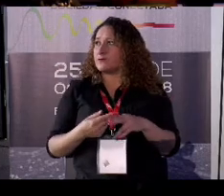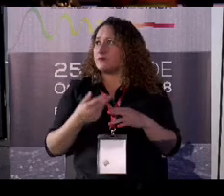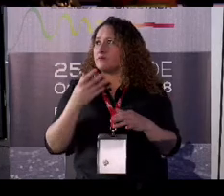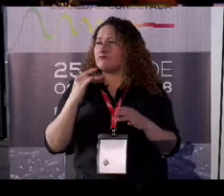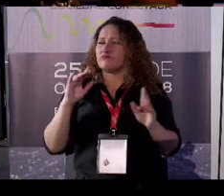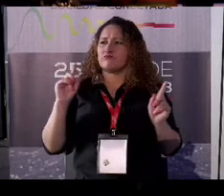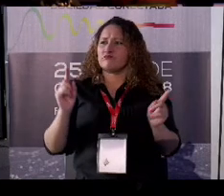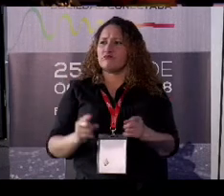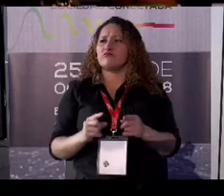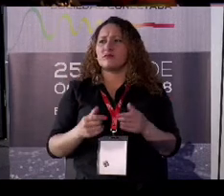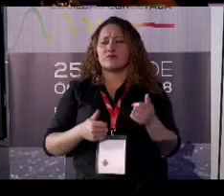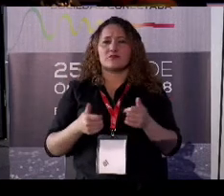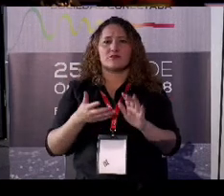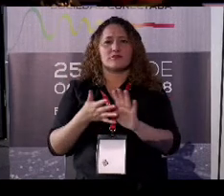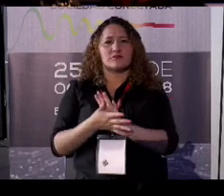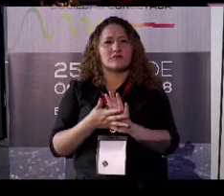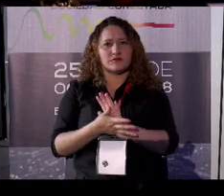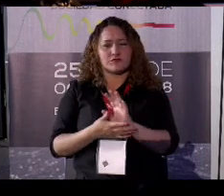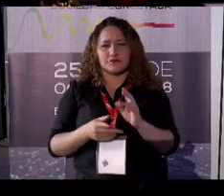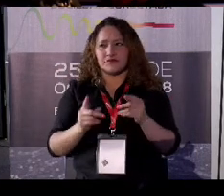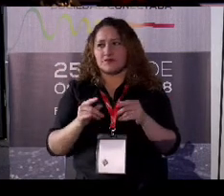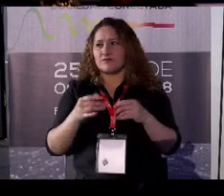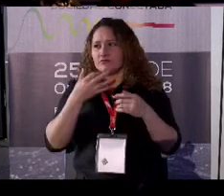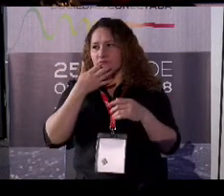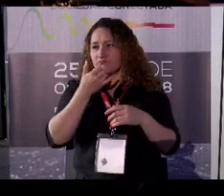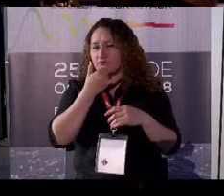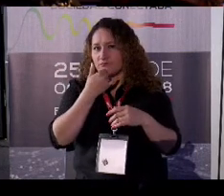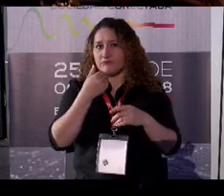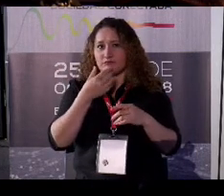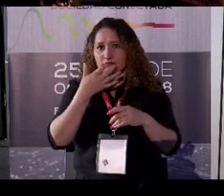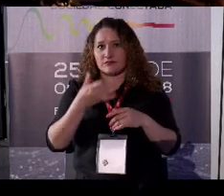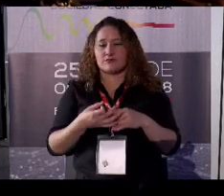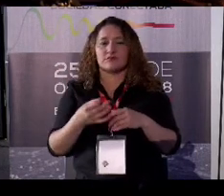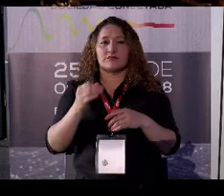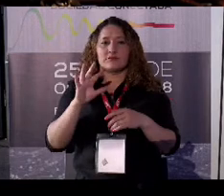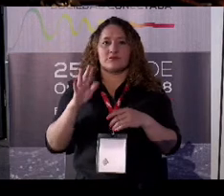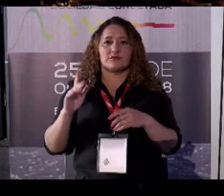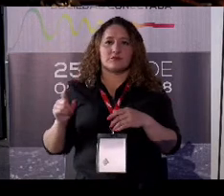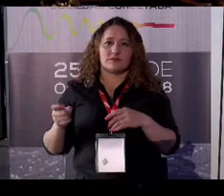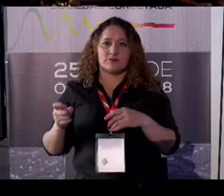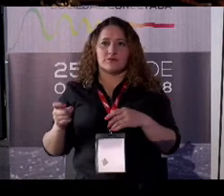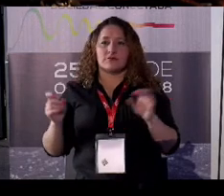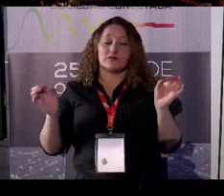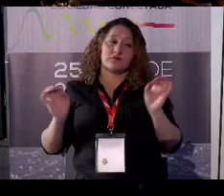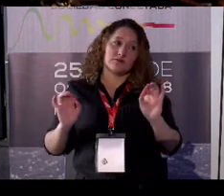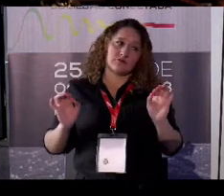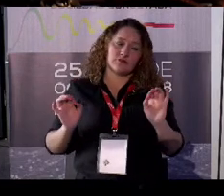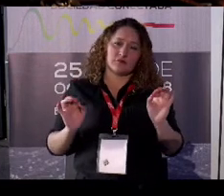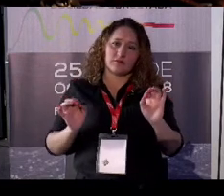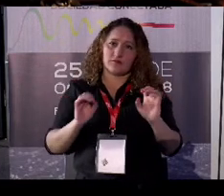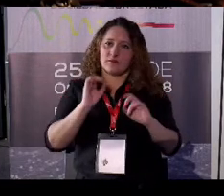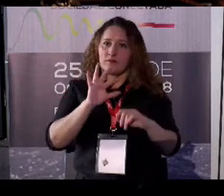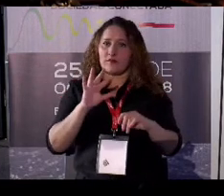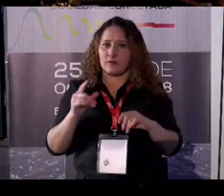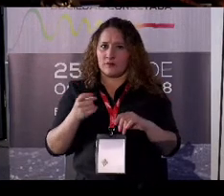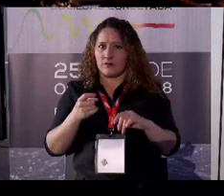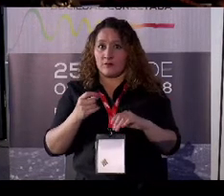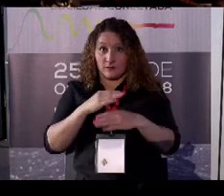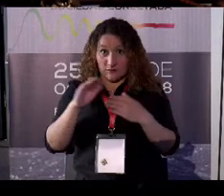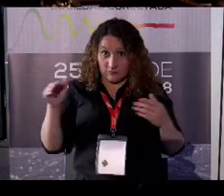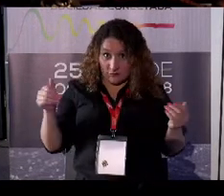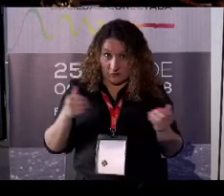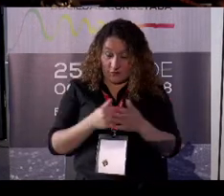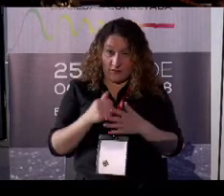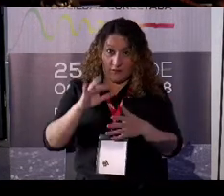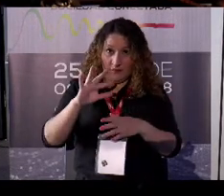cerrando entonces con más datos de qué ha pasado efectivamente en bandas 5G o algo como 5G. No todo esto es 5G,